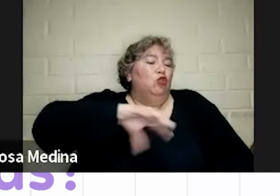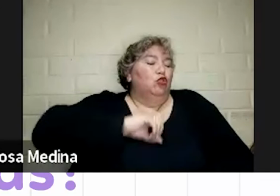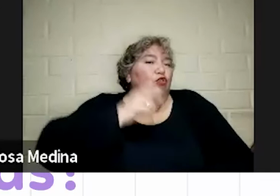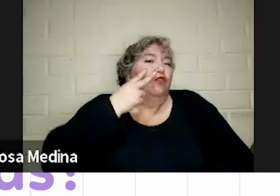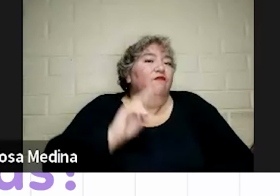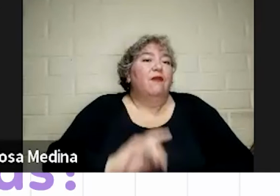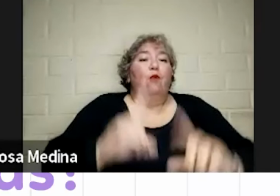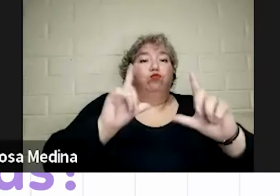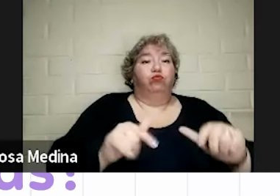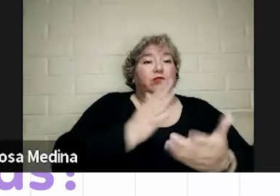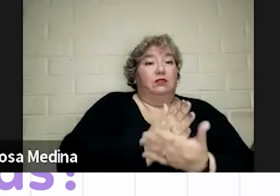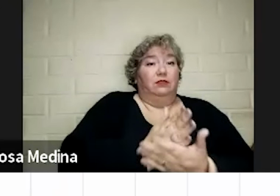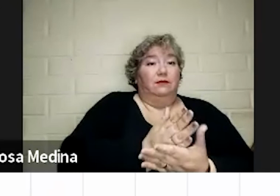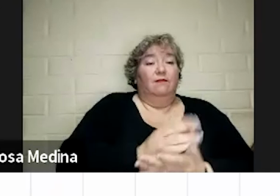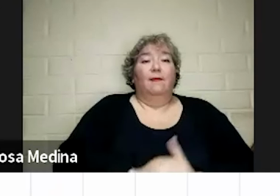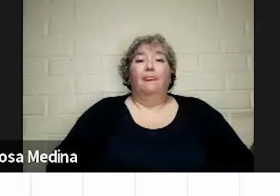de clase.